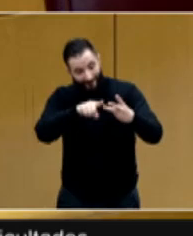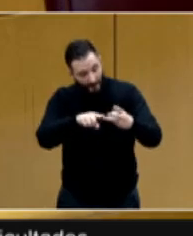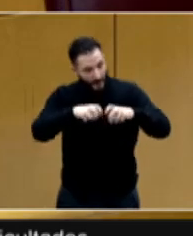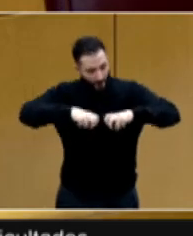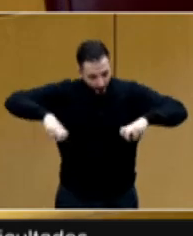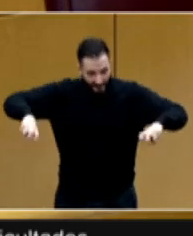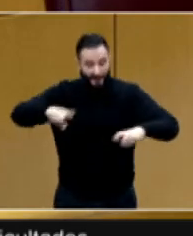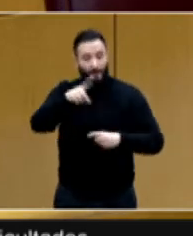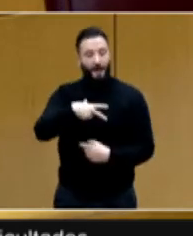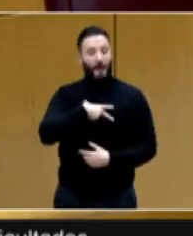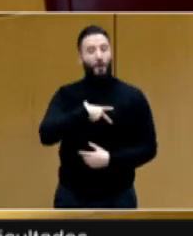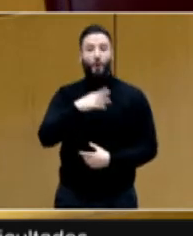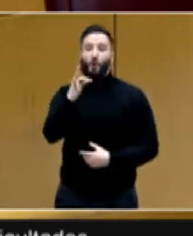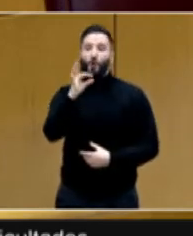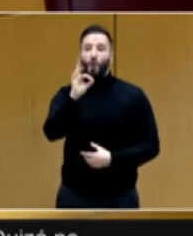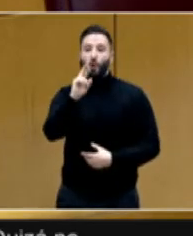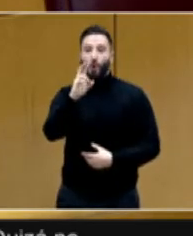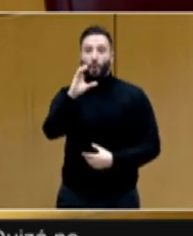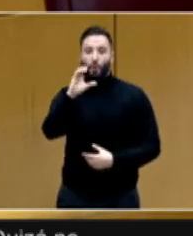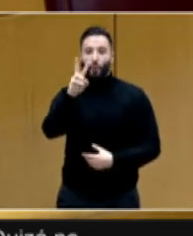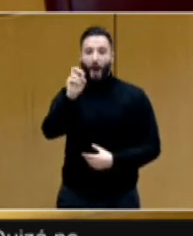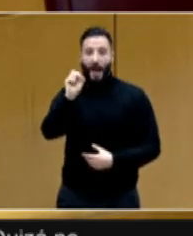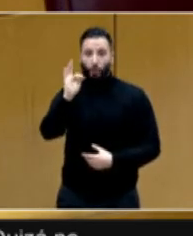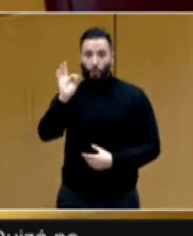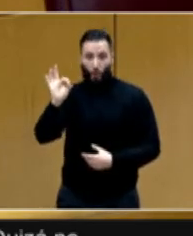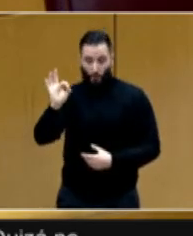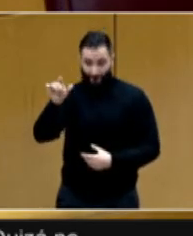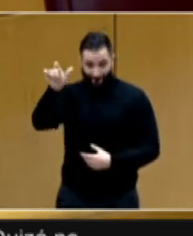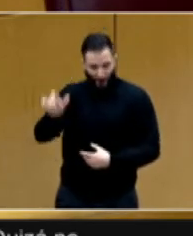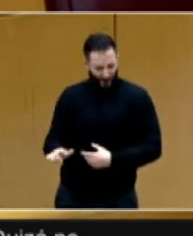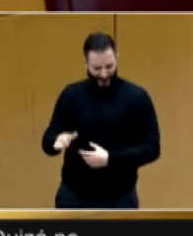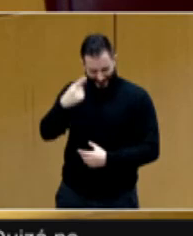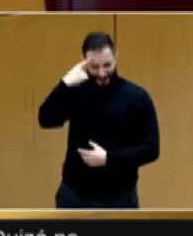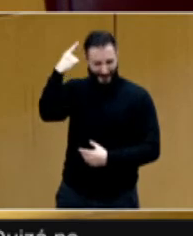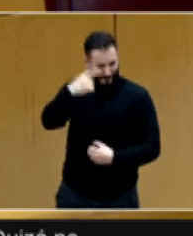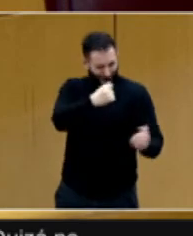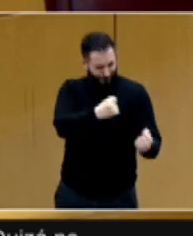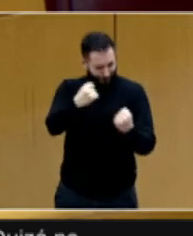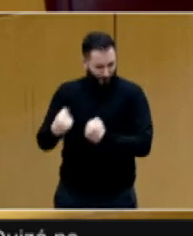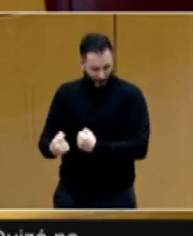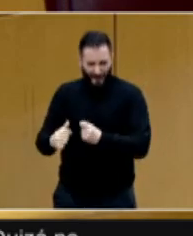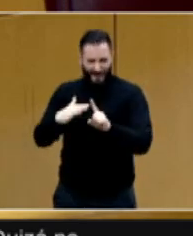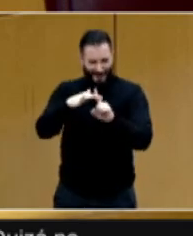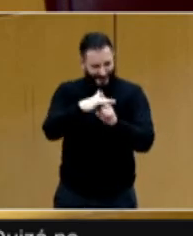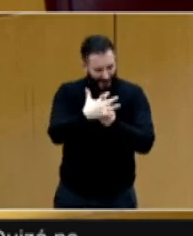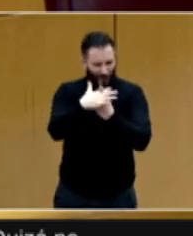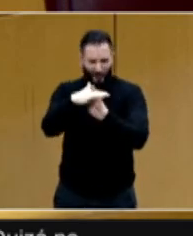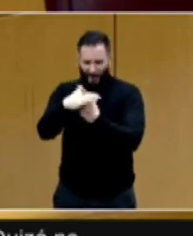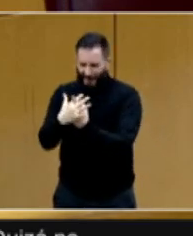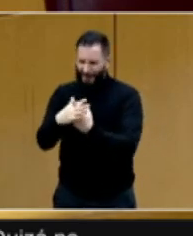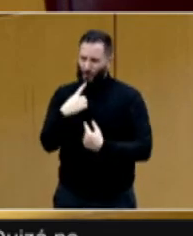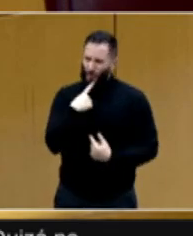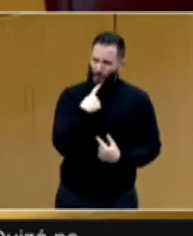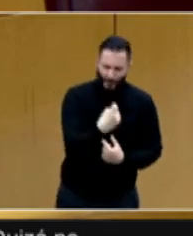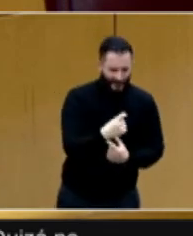subirá torcuato porque sí que hay un montón de dificultades y un montón de situaciones complejas que